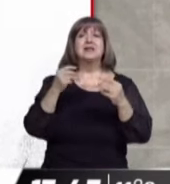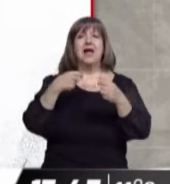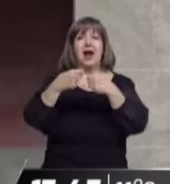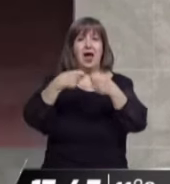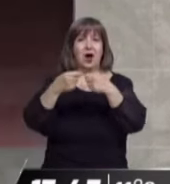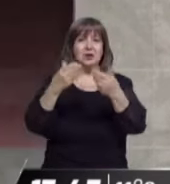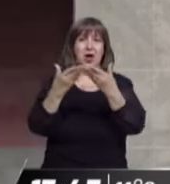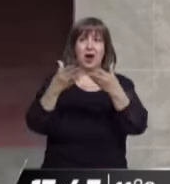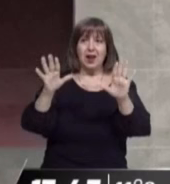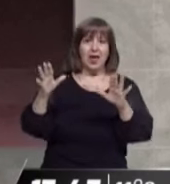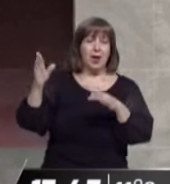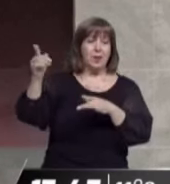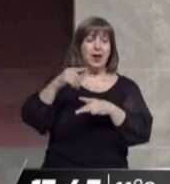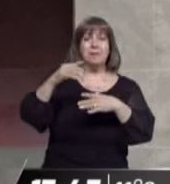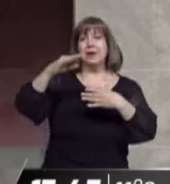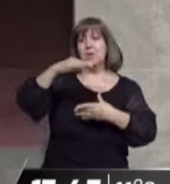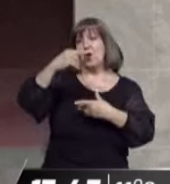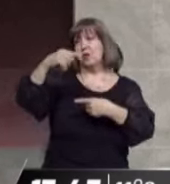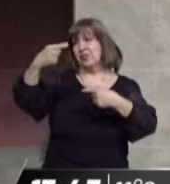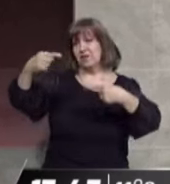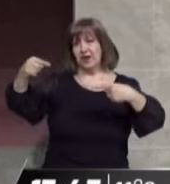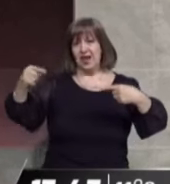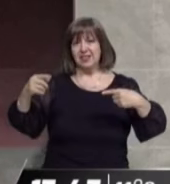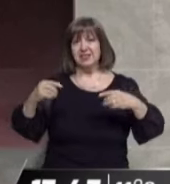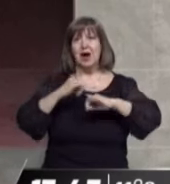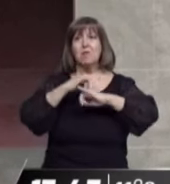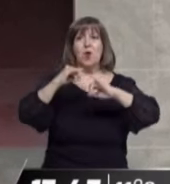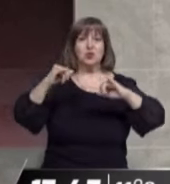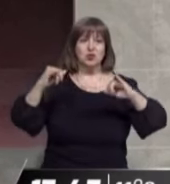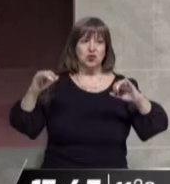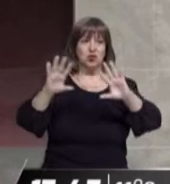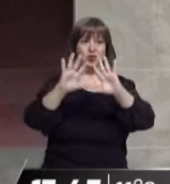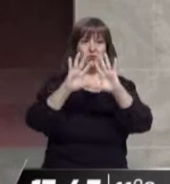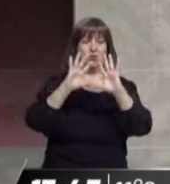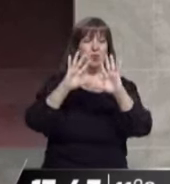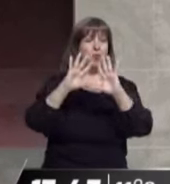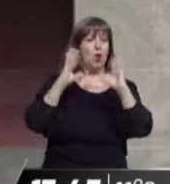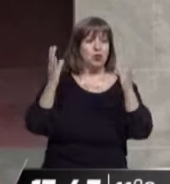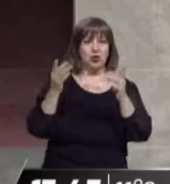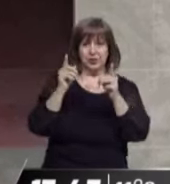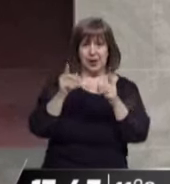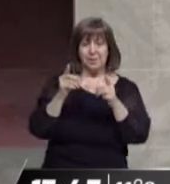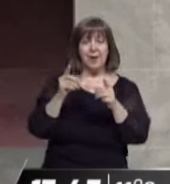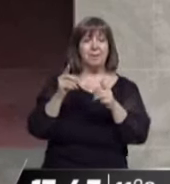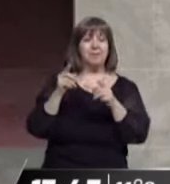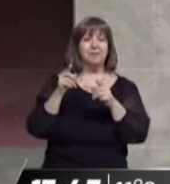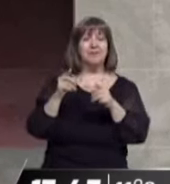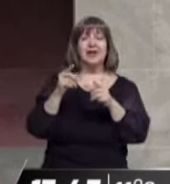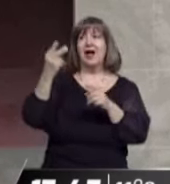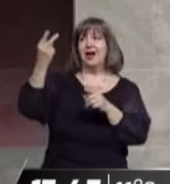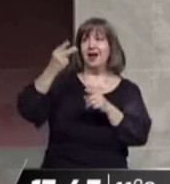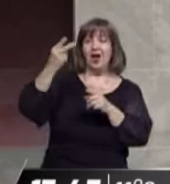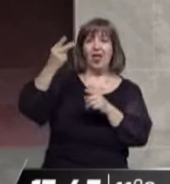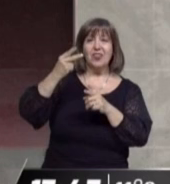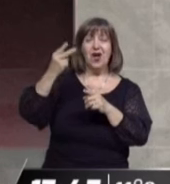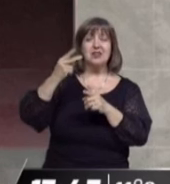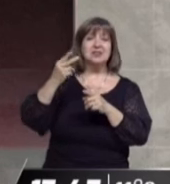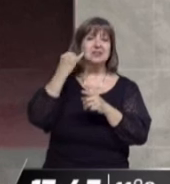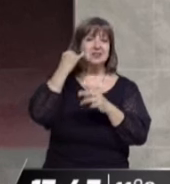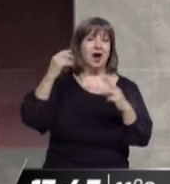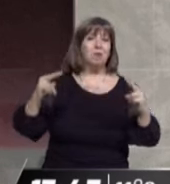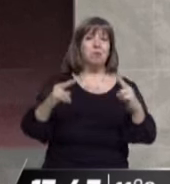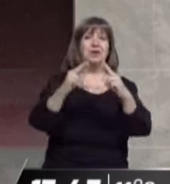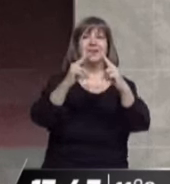de libre mercado, allí la tapa de los distintos portales. Esto es El Mundo, también con esta información y este título. Elon Musk y Javier Milei, la cumbre